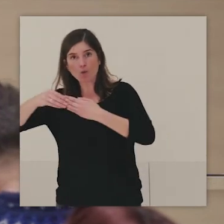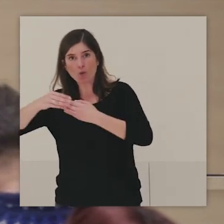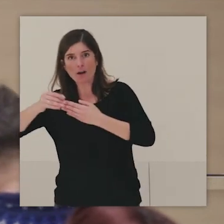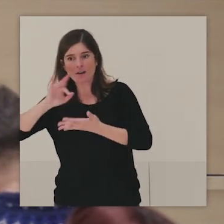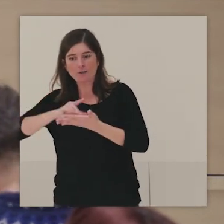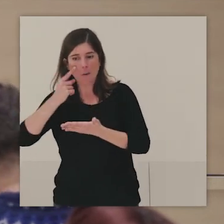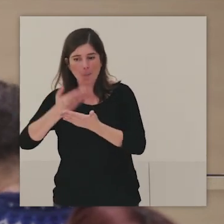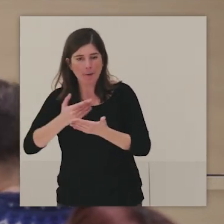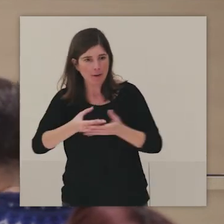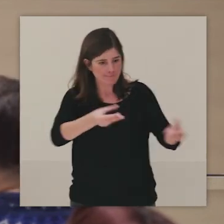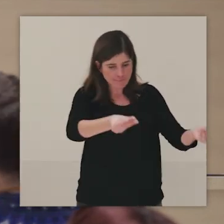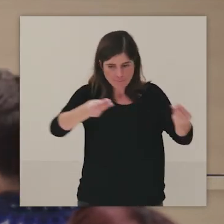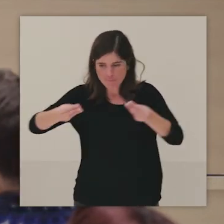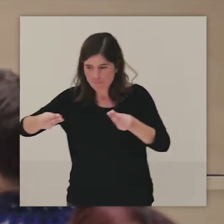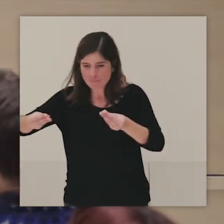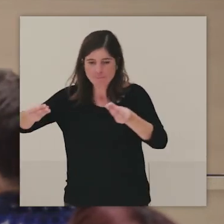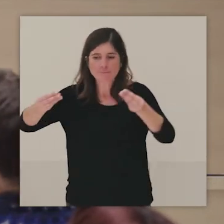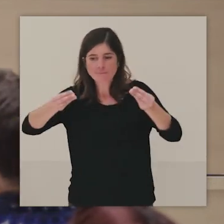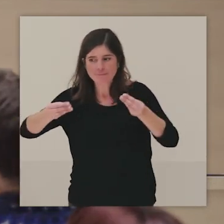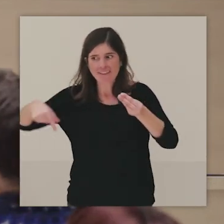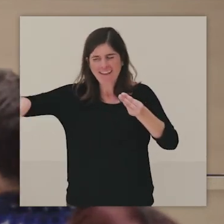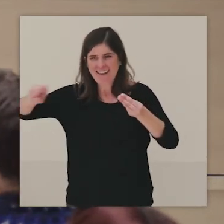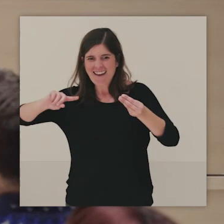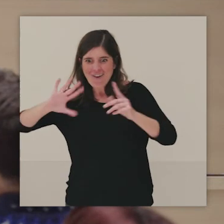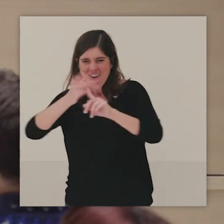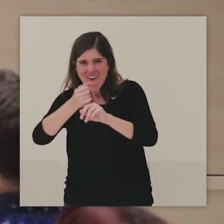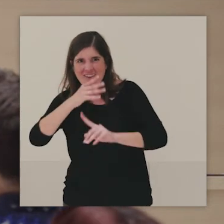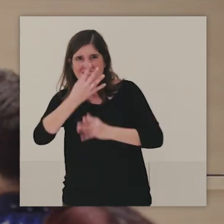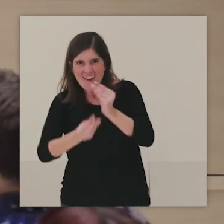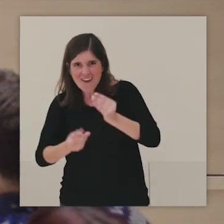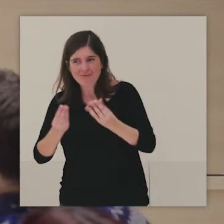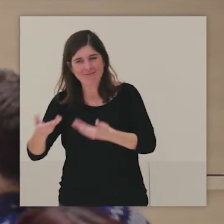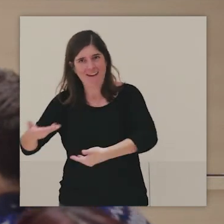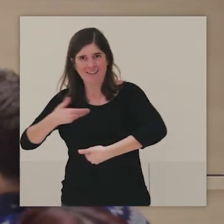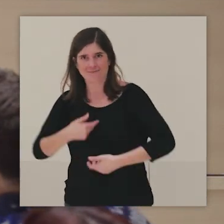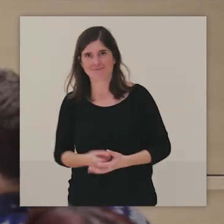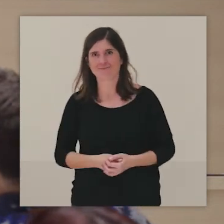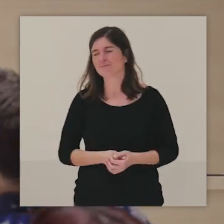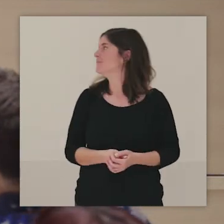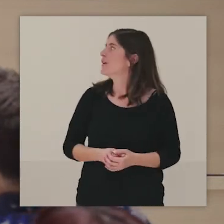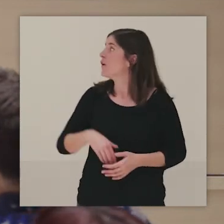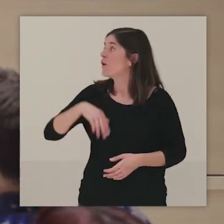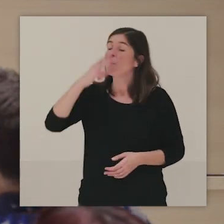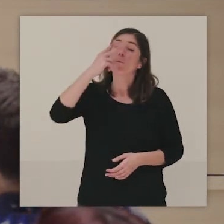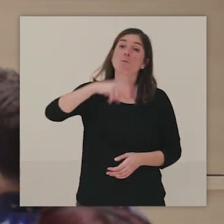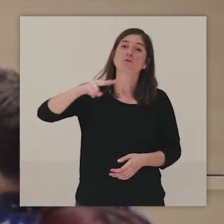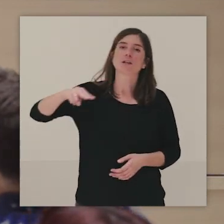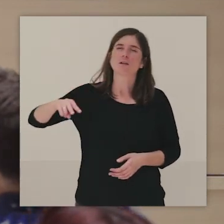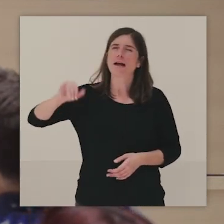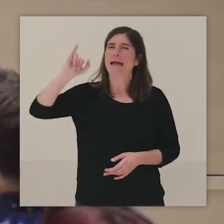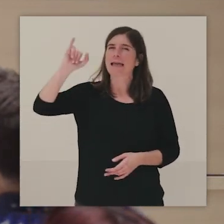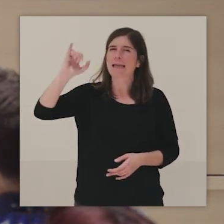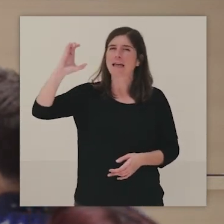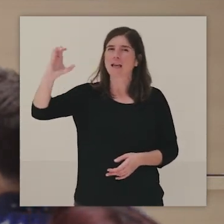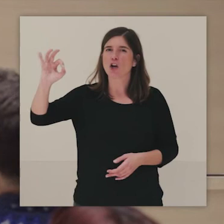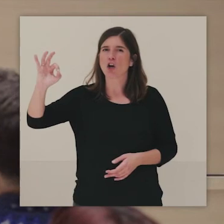esta forma, este recorrido. Museo ICO es un museo chiquitito que